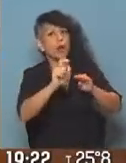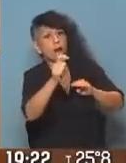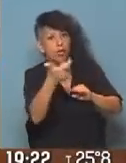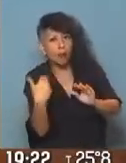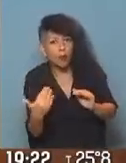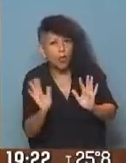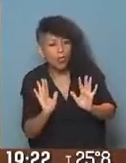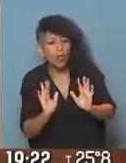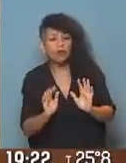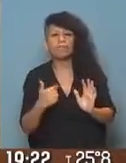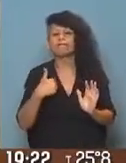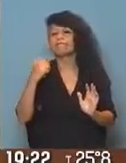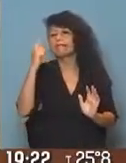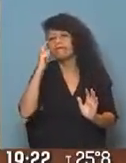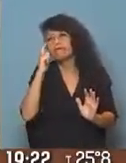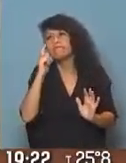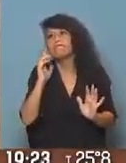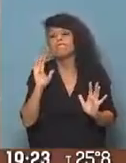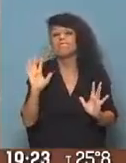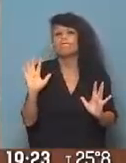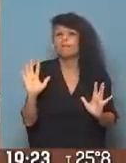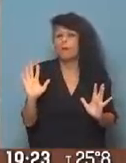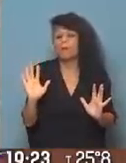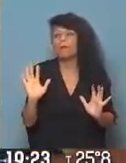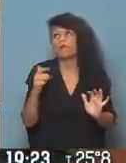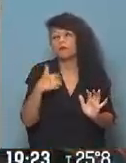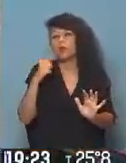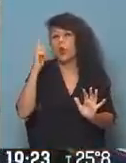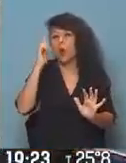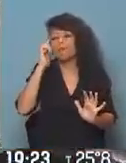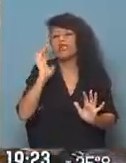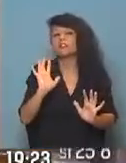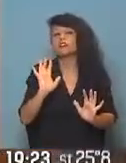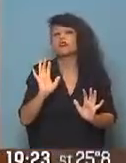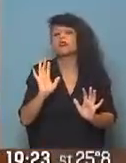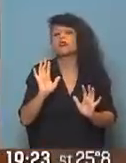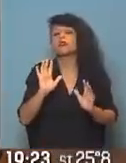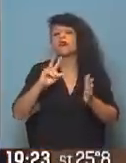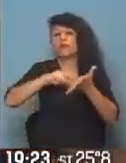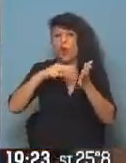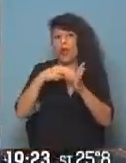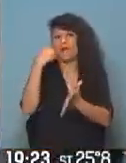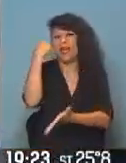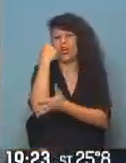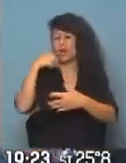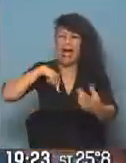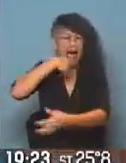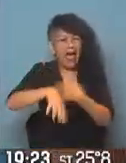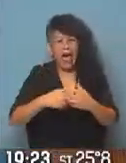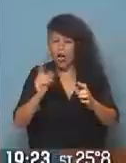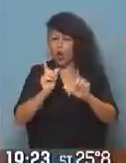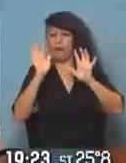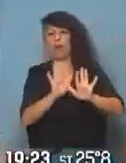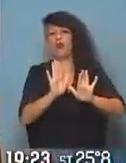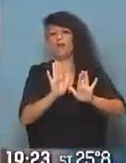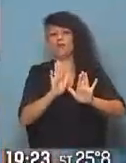yo creo que digamos sirvió el despeje del riesgo del default con los dólares del fondo la casa